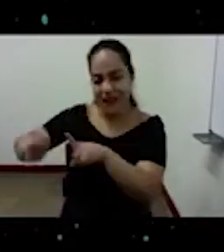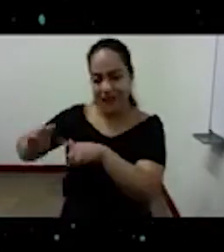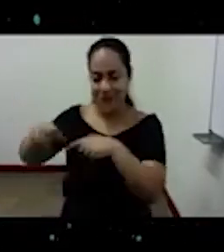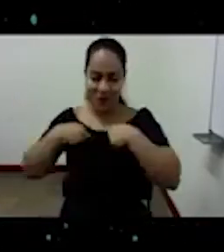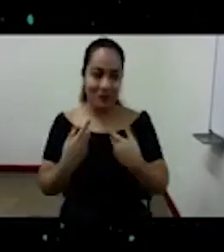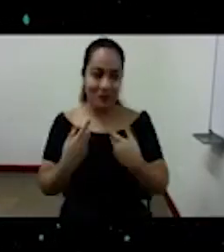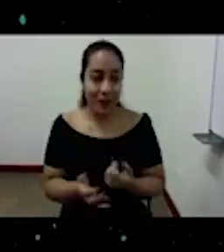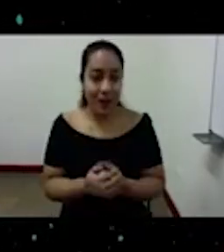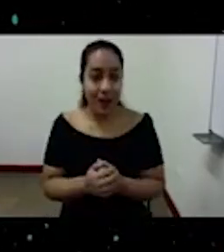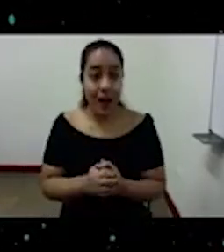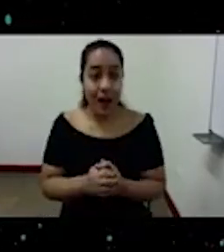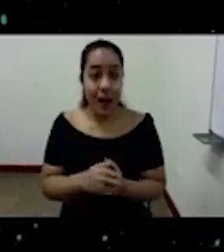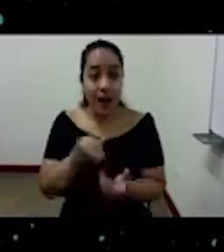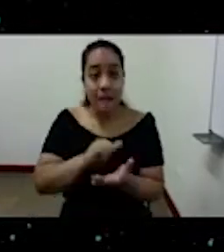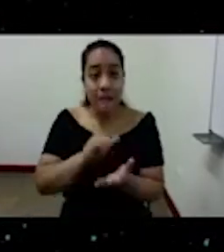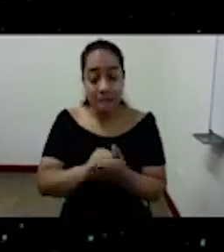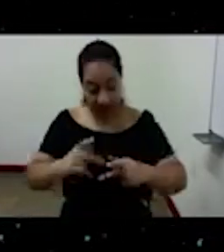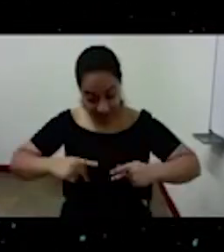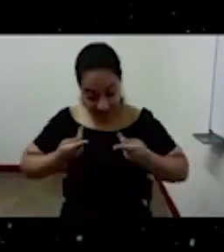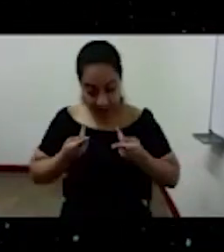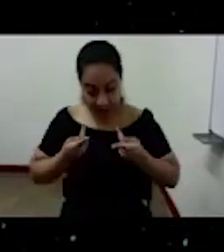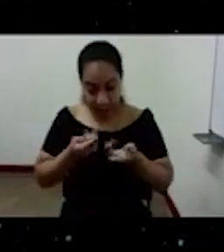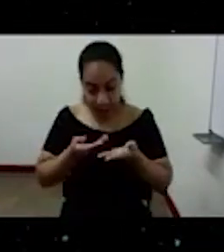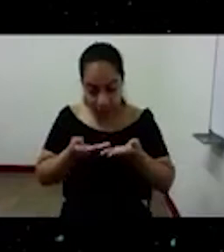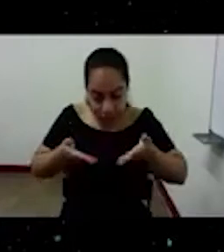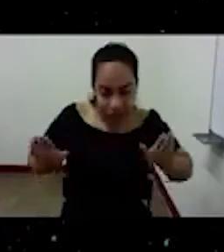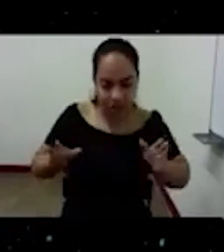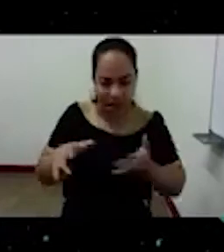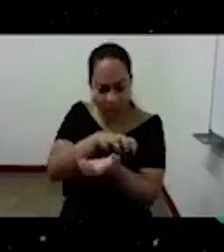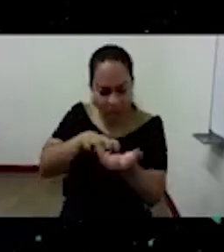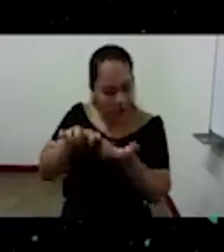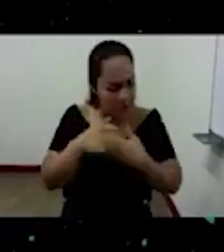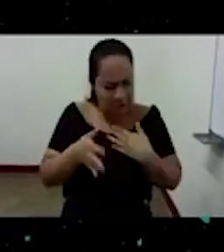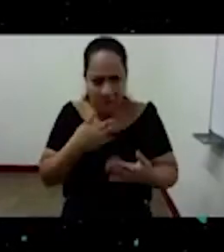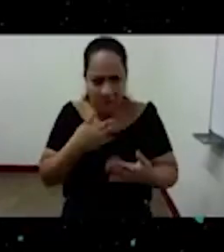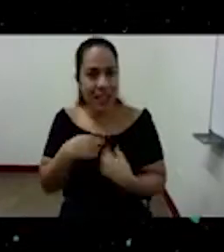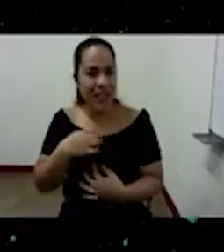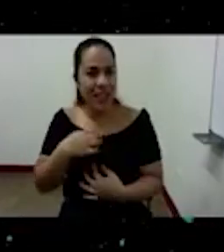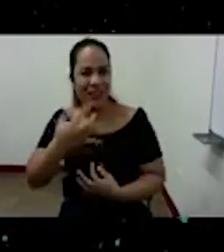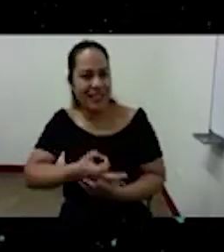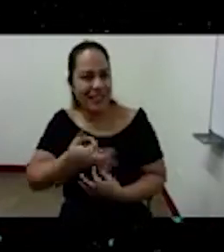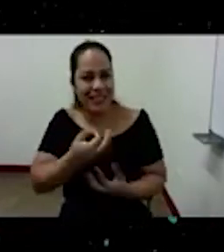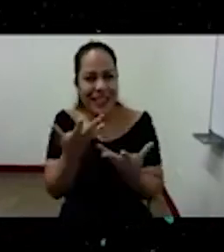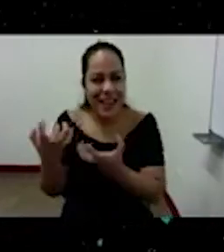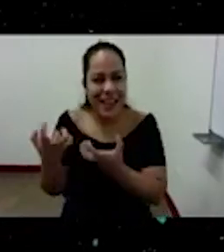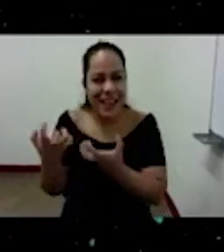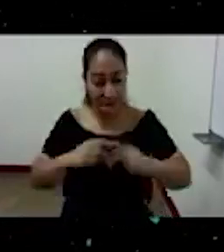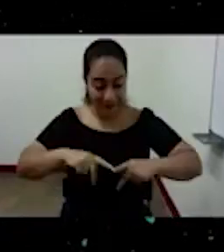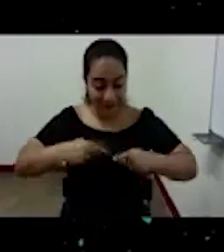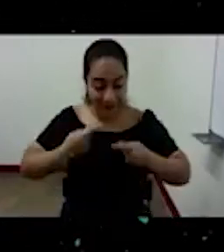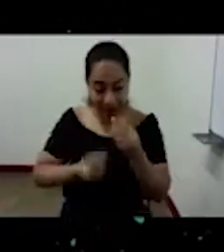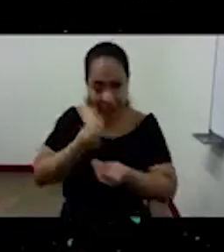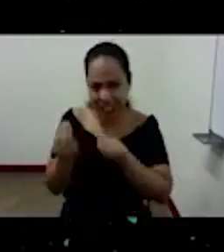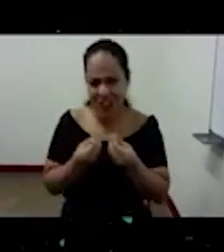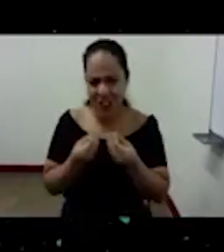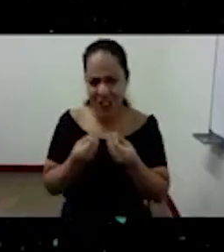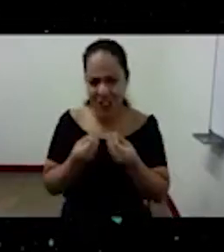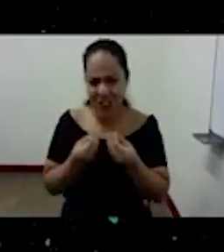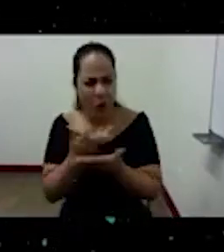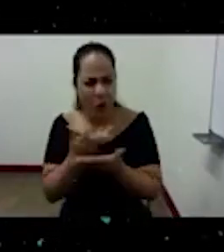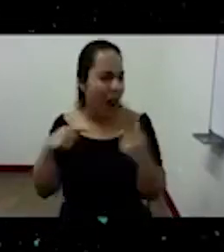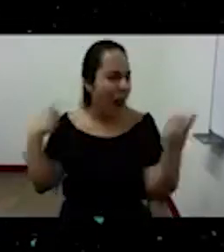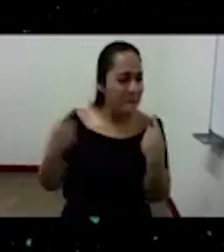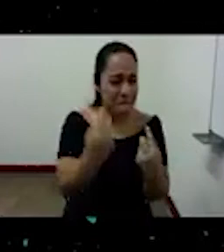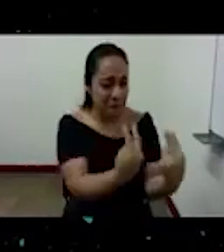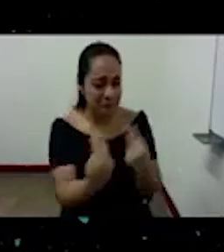Y ahí está mi vida, un desastre. Yo siempre he querido hacer de mi vida un absurdo completo, y aún